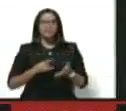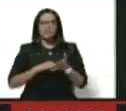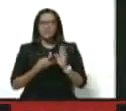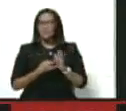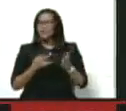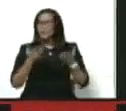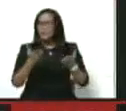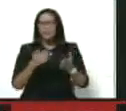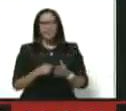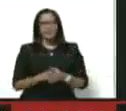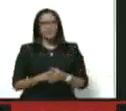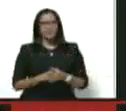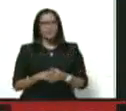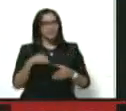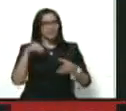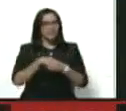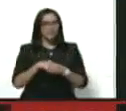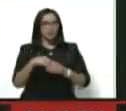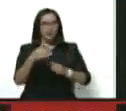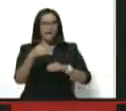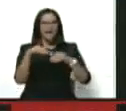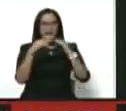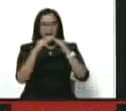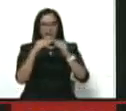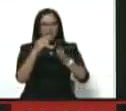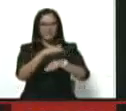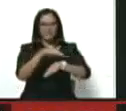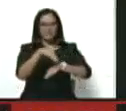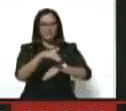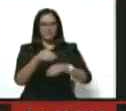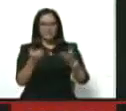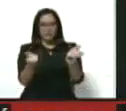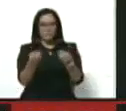ellos ingreso a caja, dinero, ¿eh?